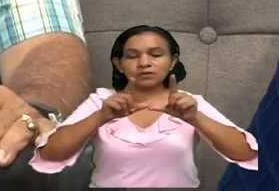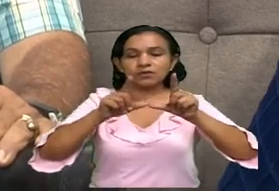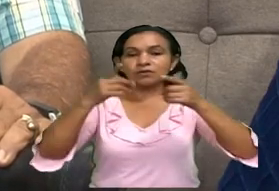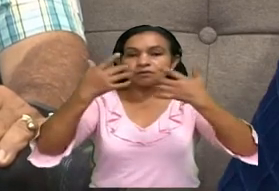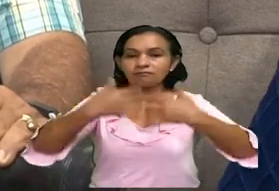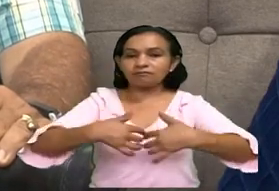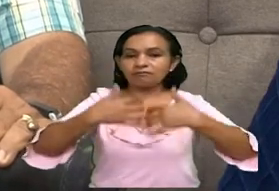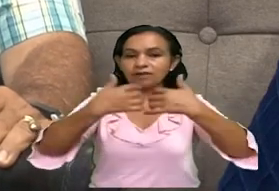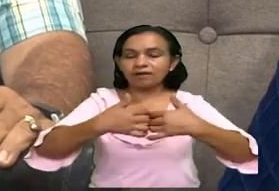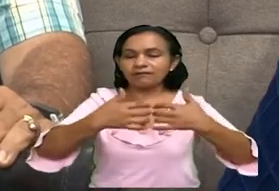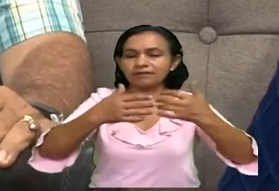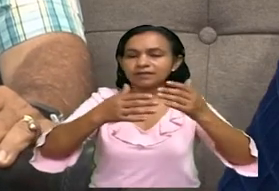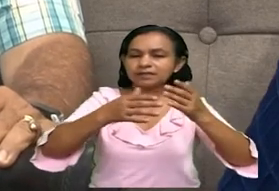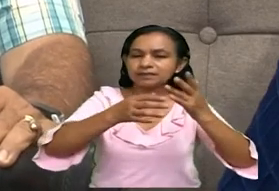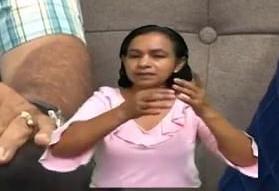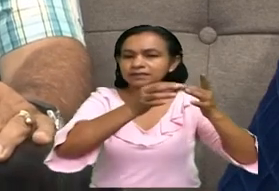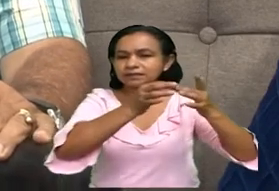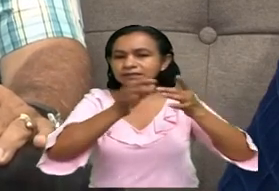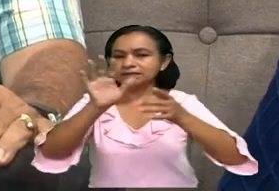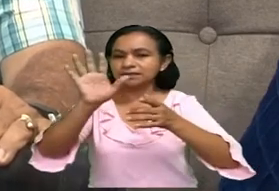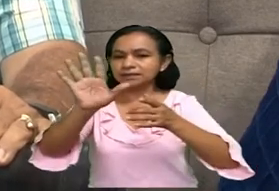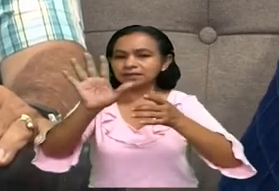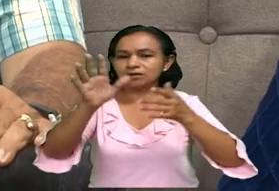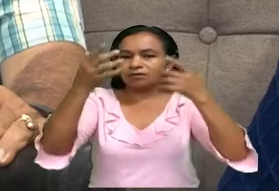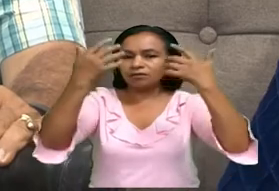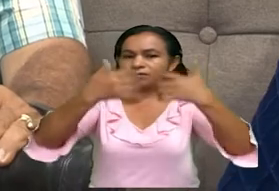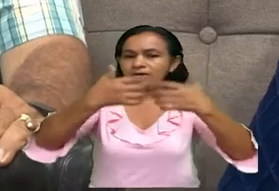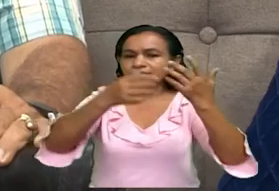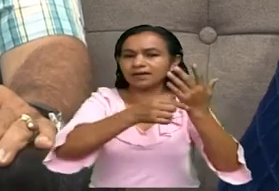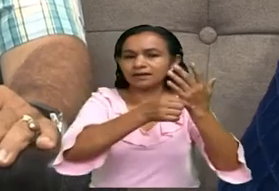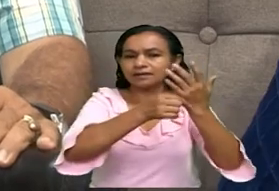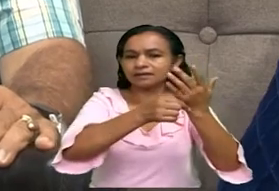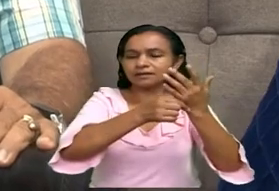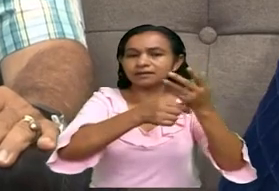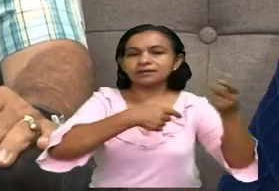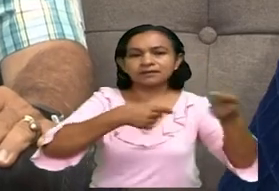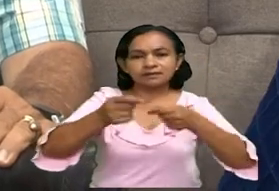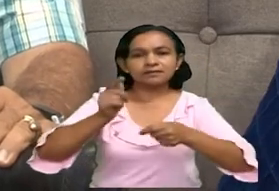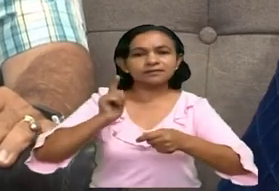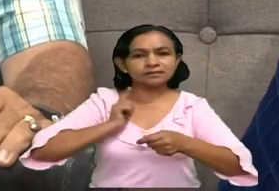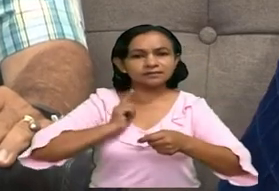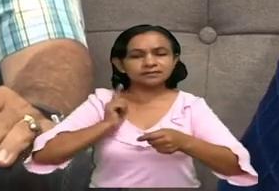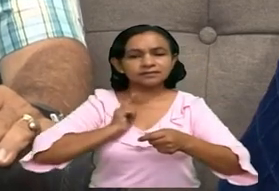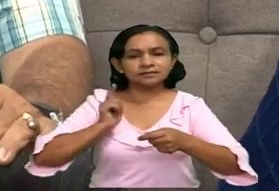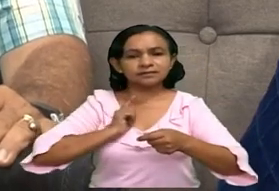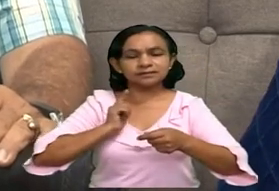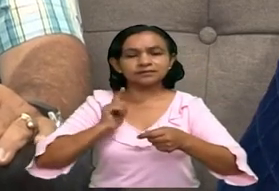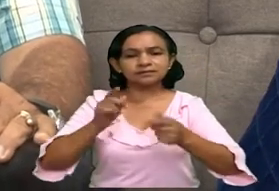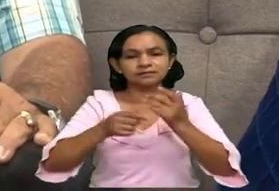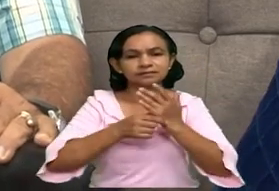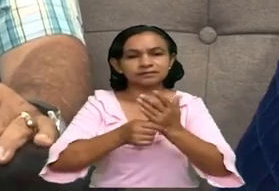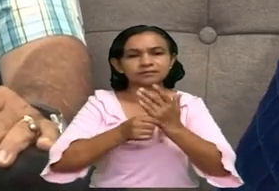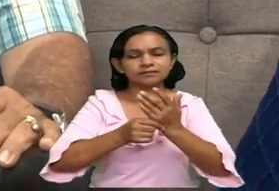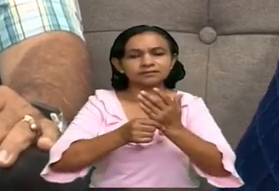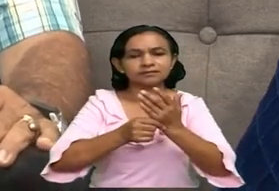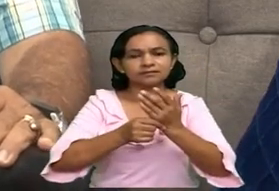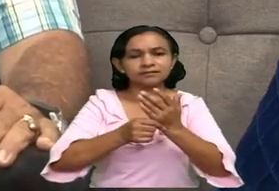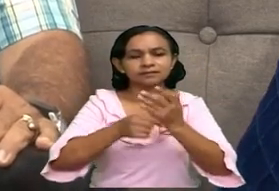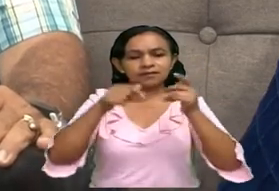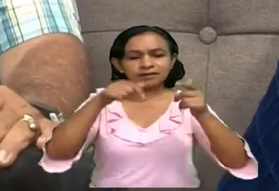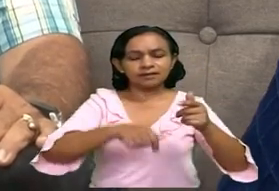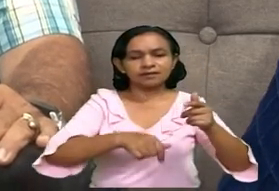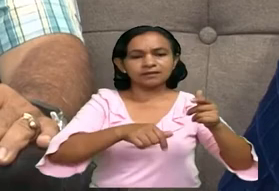industriales, que son como 5, si no me equivoco, en el país, también tienen parte de su carne destinada al